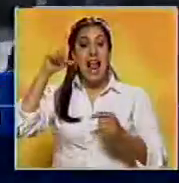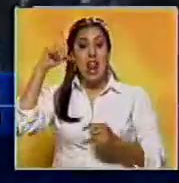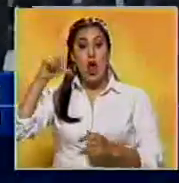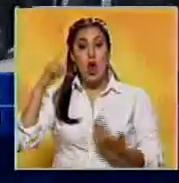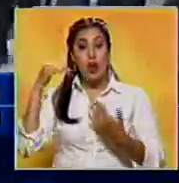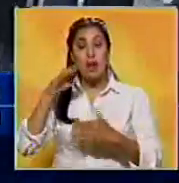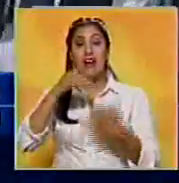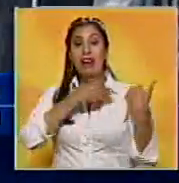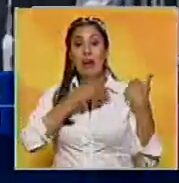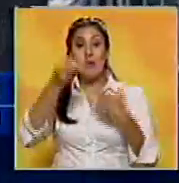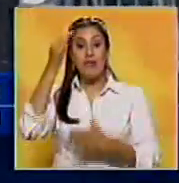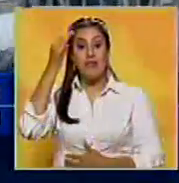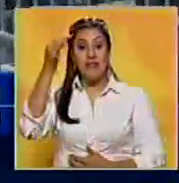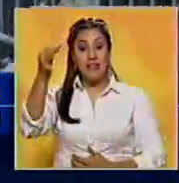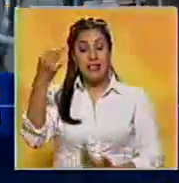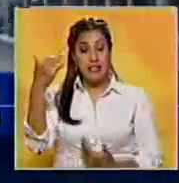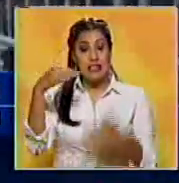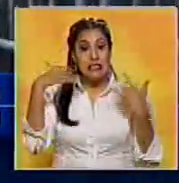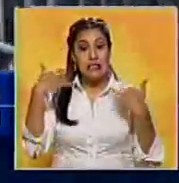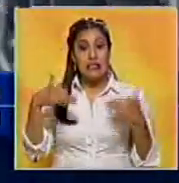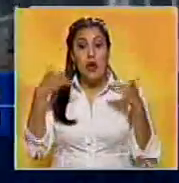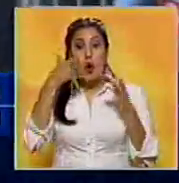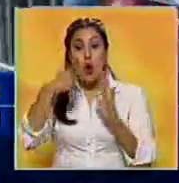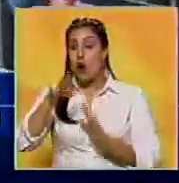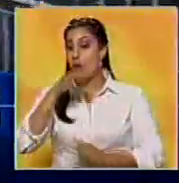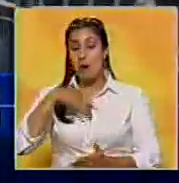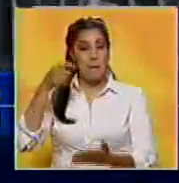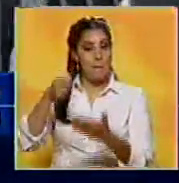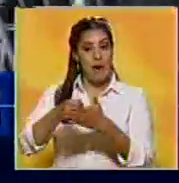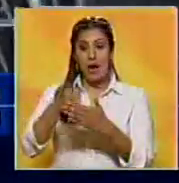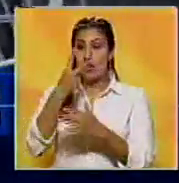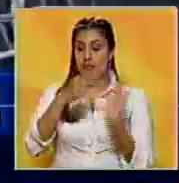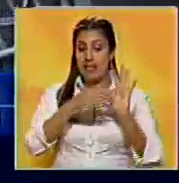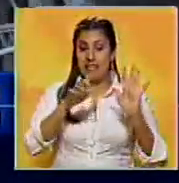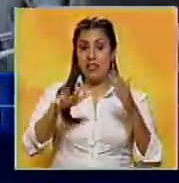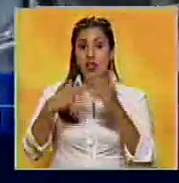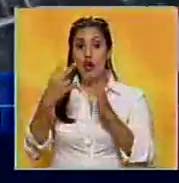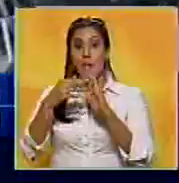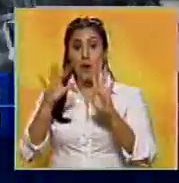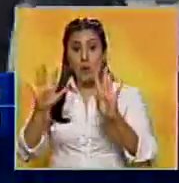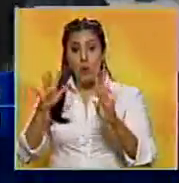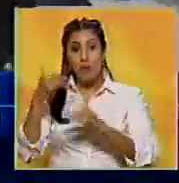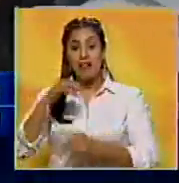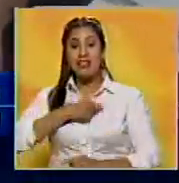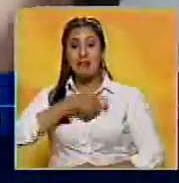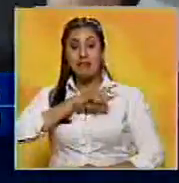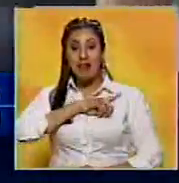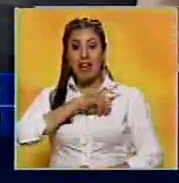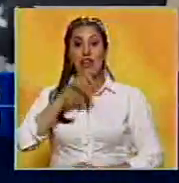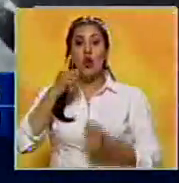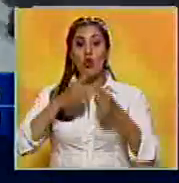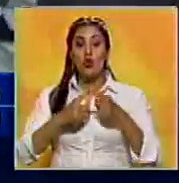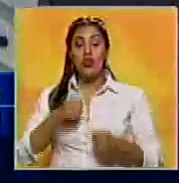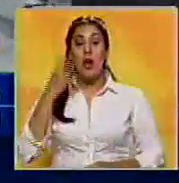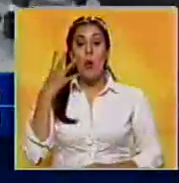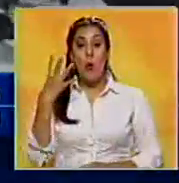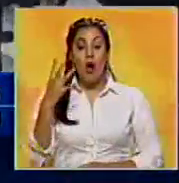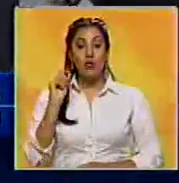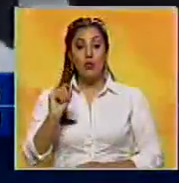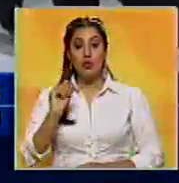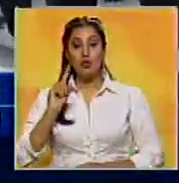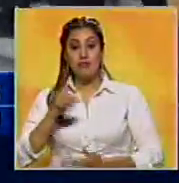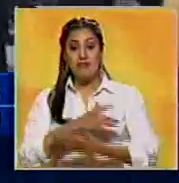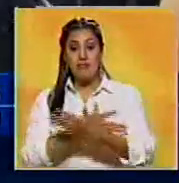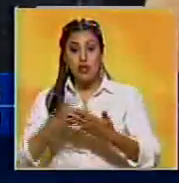de 3 delitos fiscales. El argentino no pagó entre 2007 y 2009 a la Hacienda Española un total de 4.1